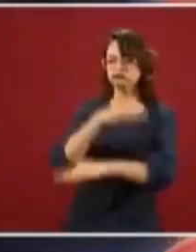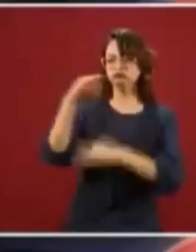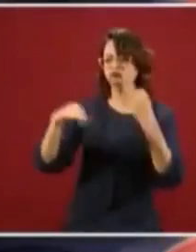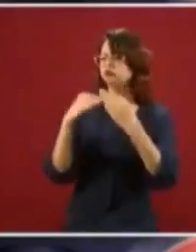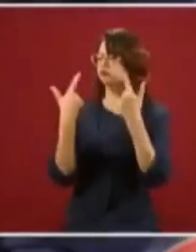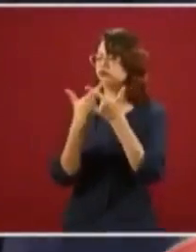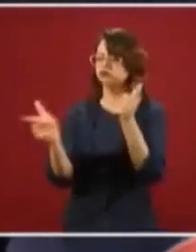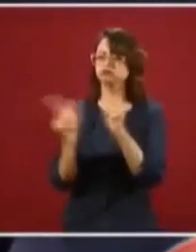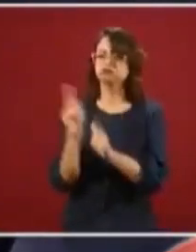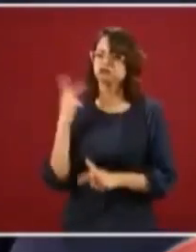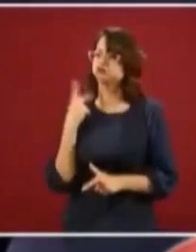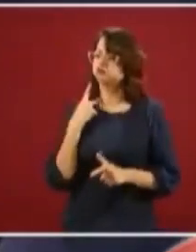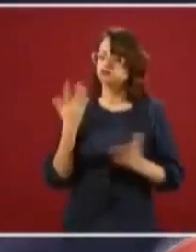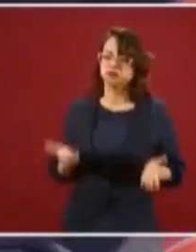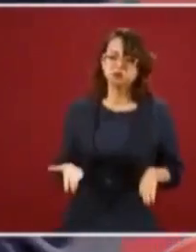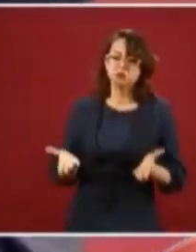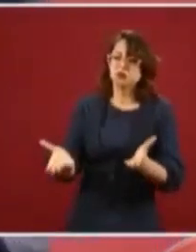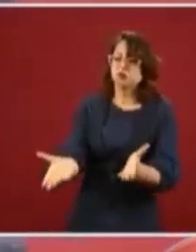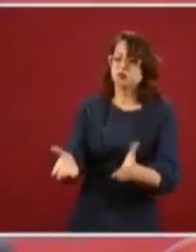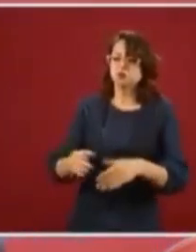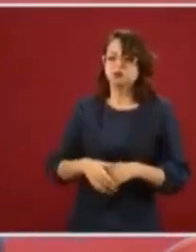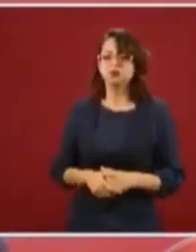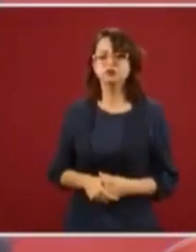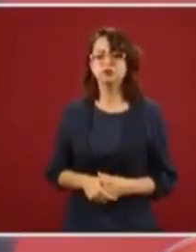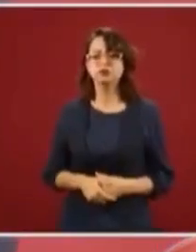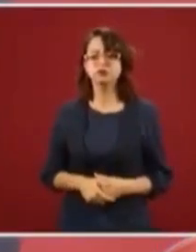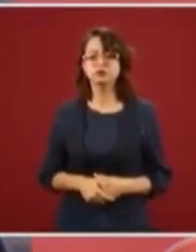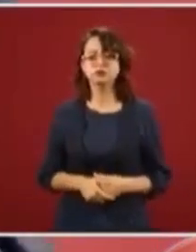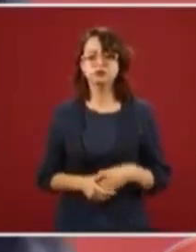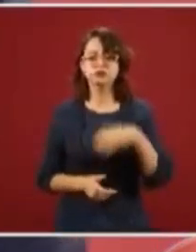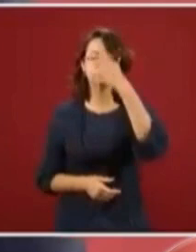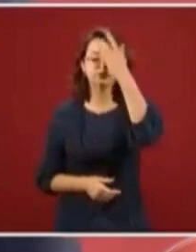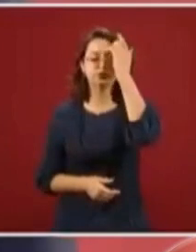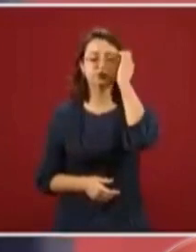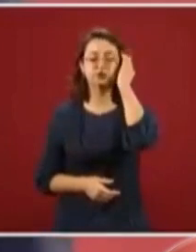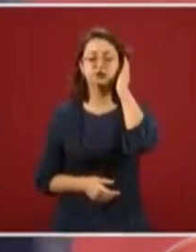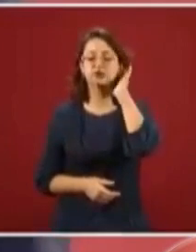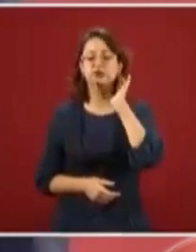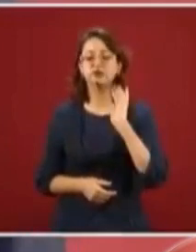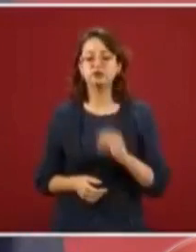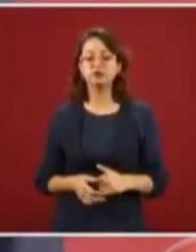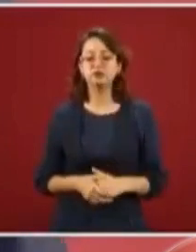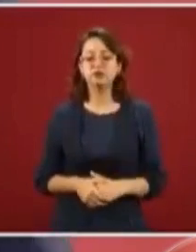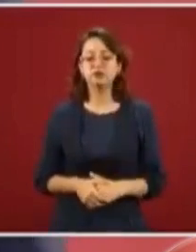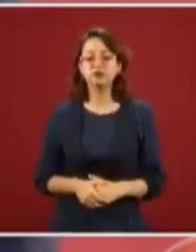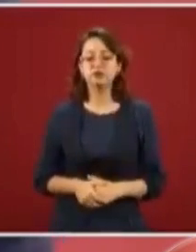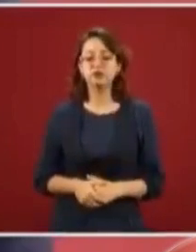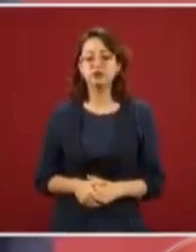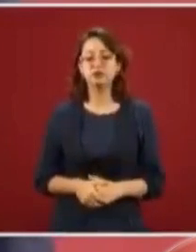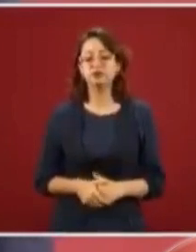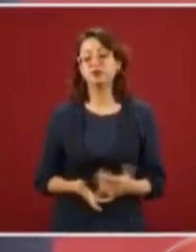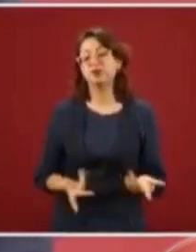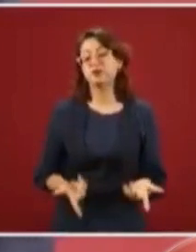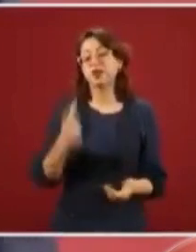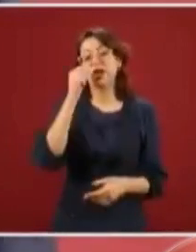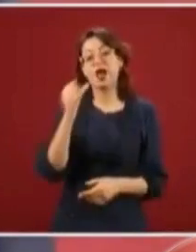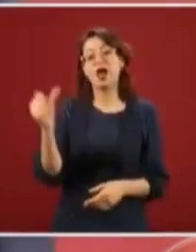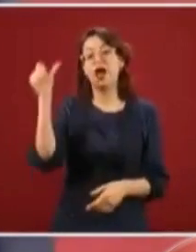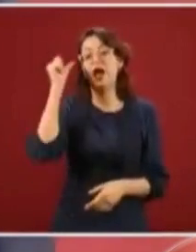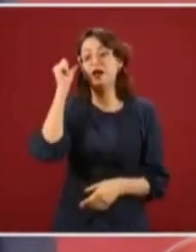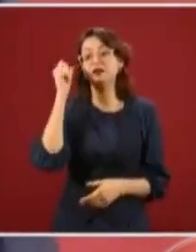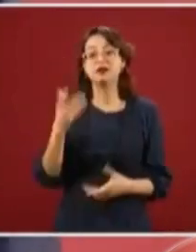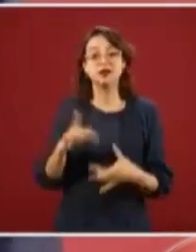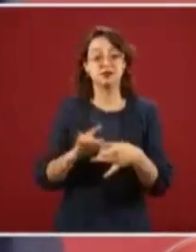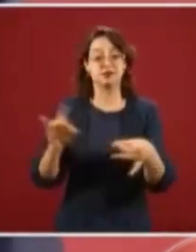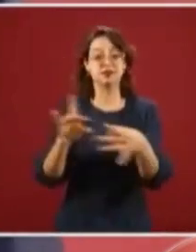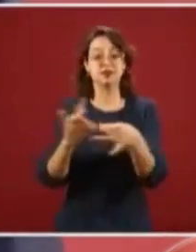Adelante. Ayer hablamos de eso, de que tenemos que dejar establecida la democracia,